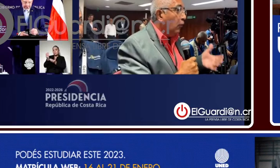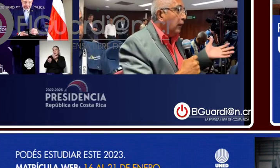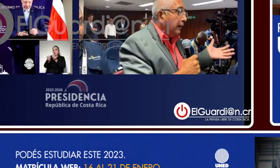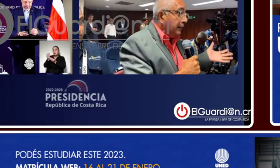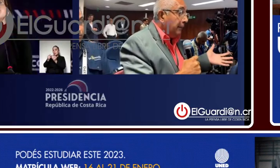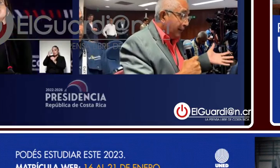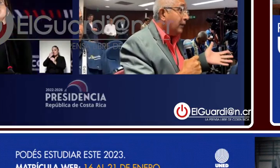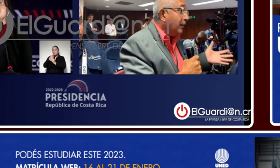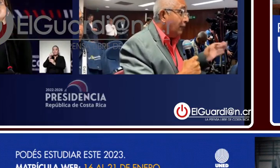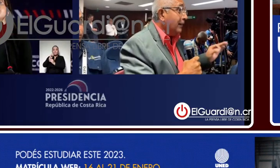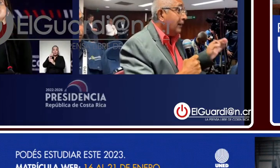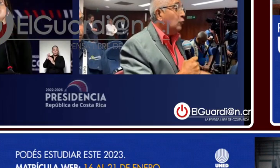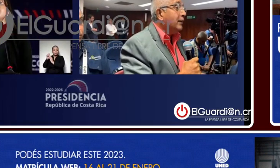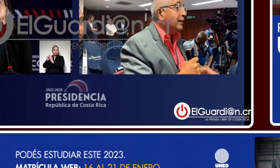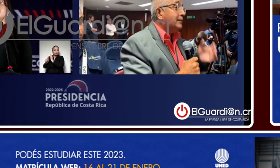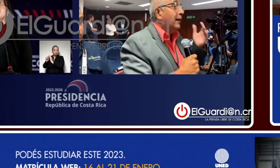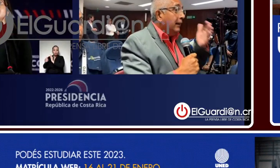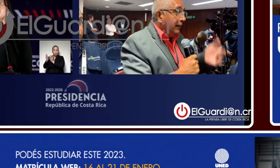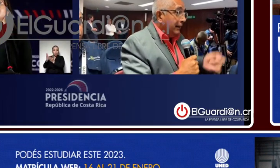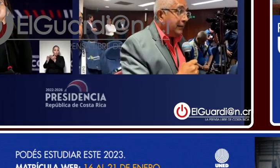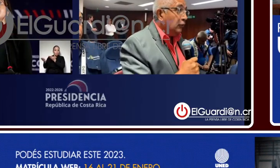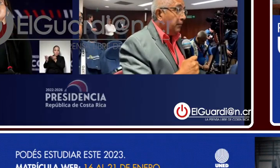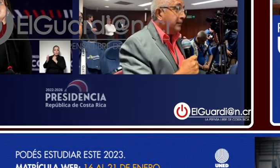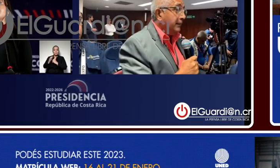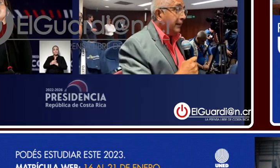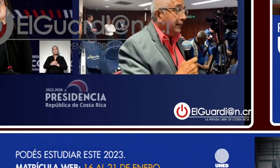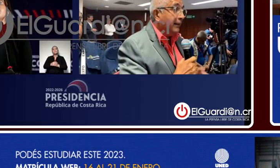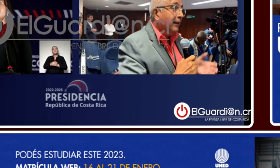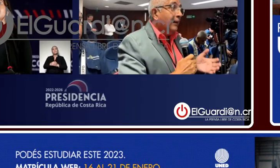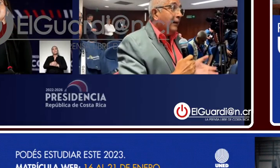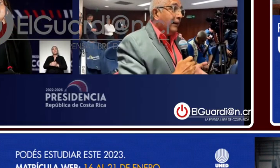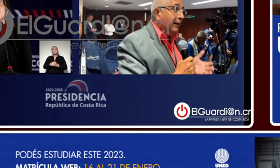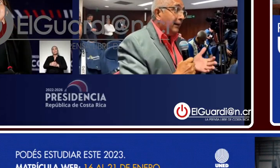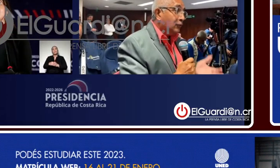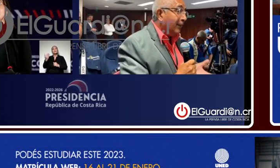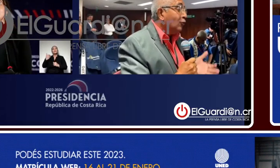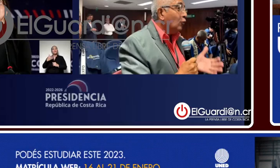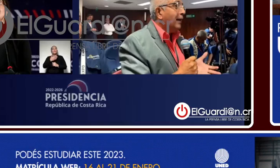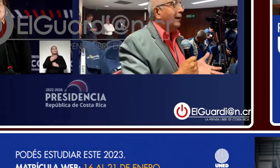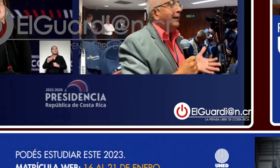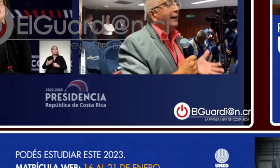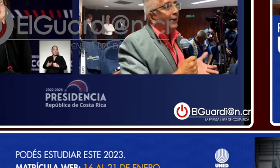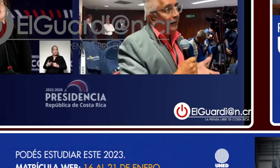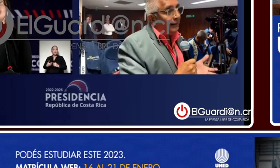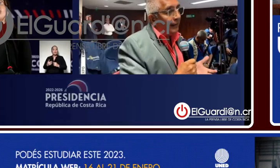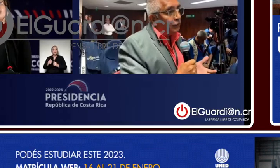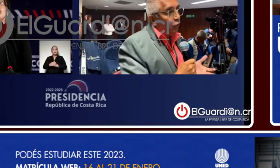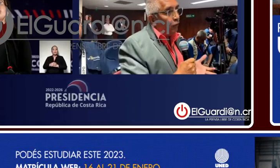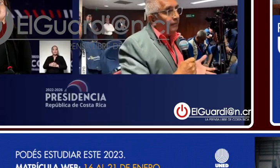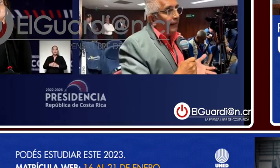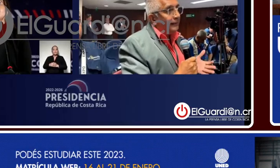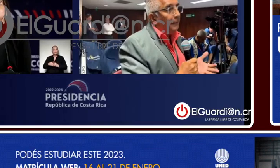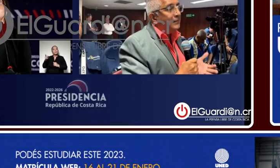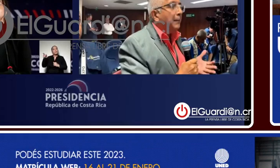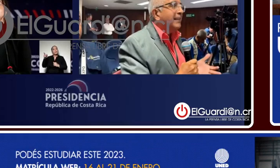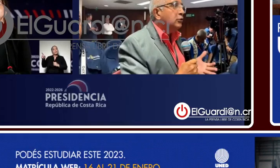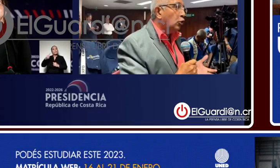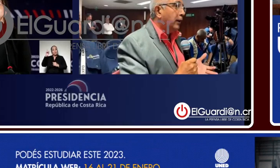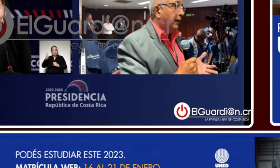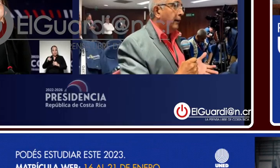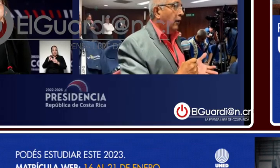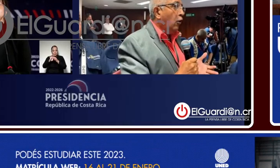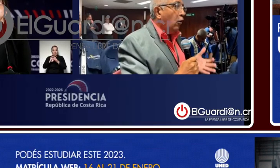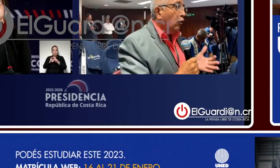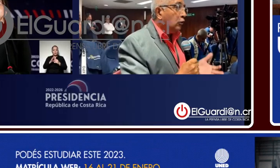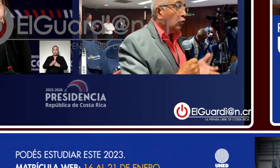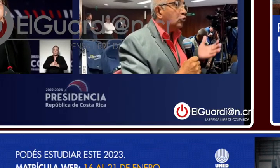tipo de personaje, valga la redundancia? Y señor presidente, a usted consultarle en relación, también se